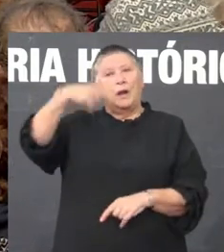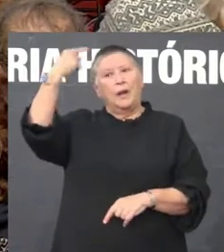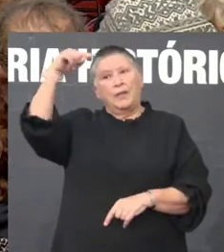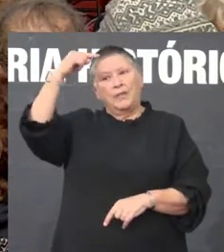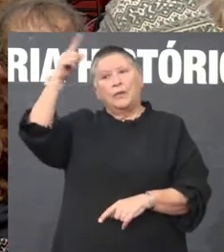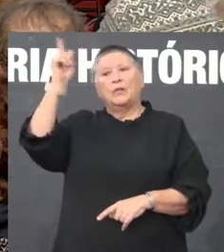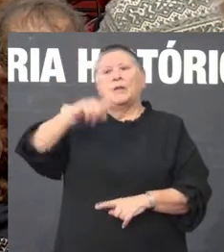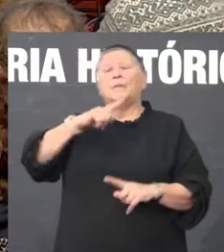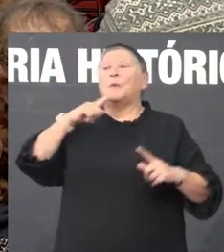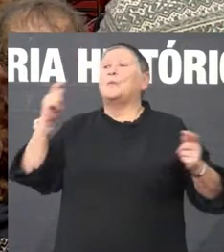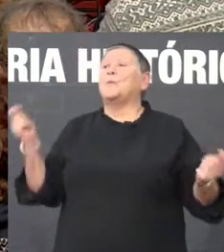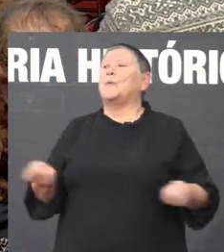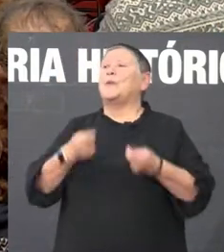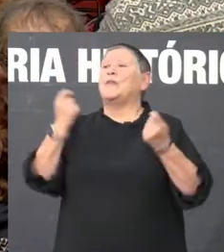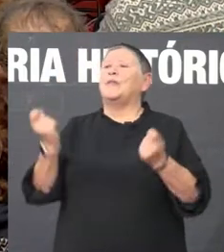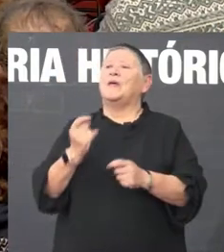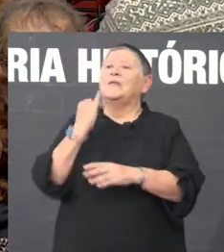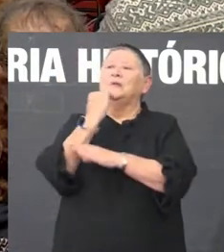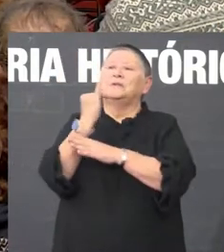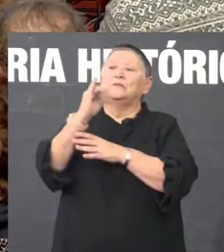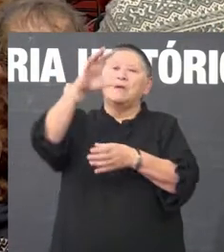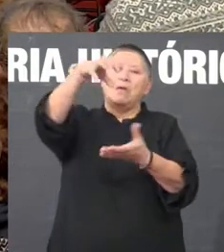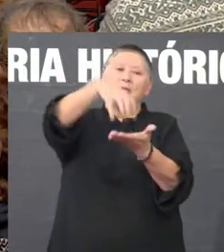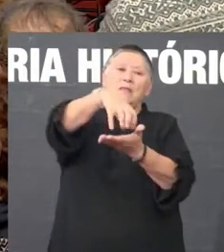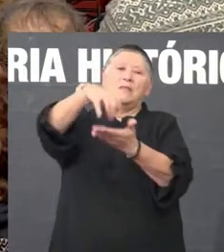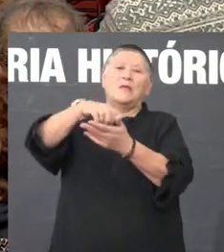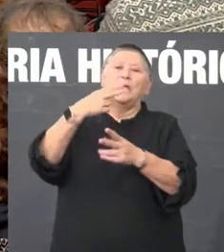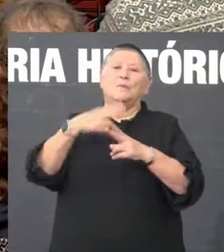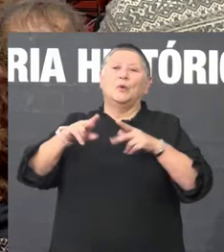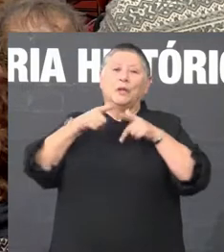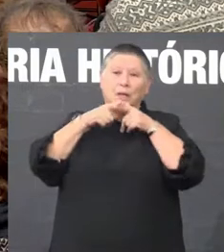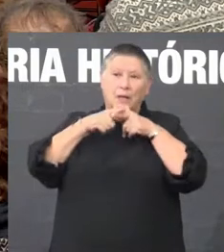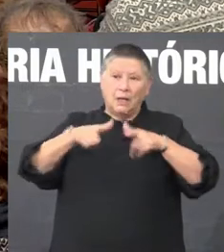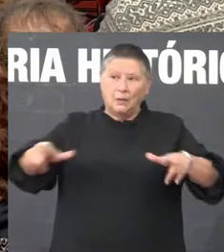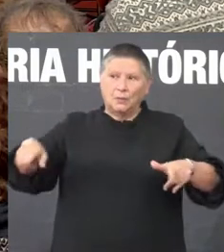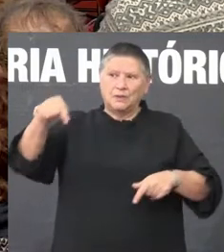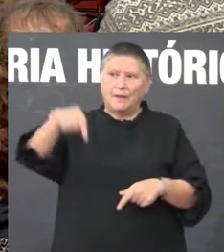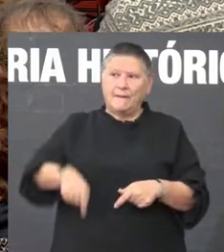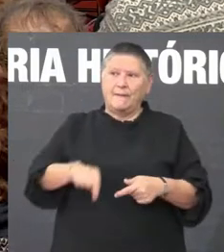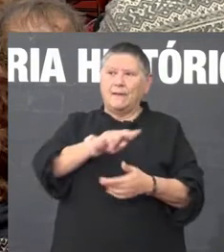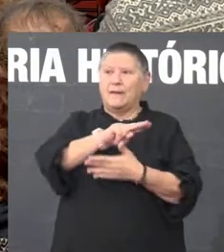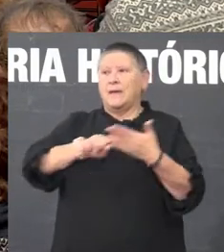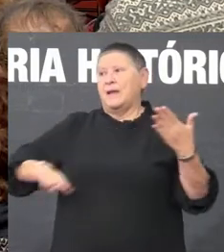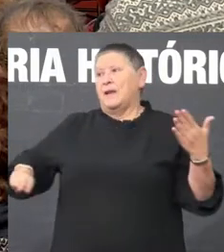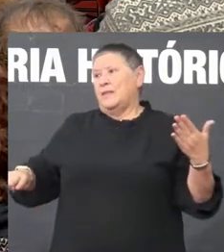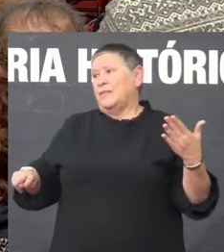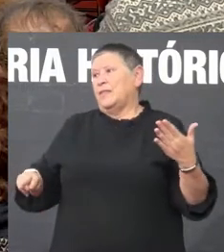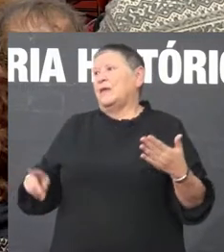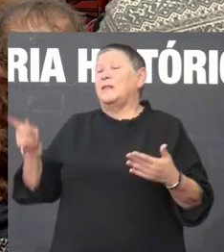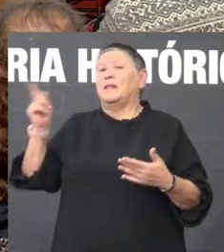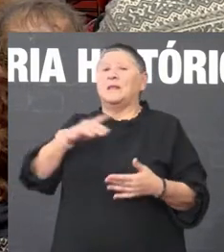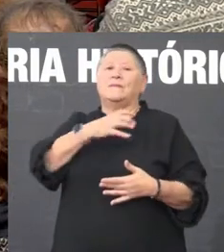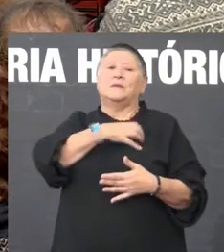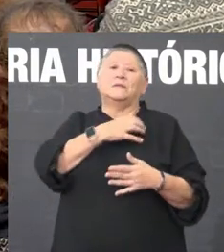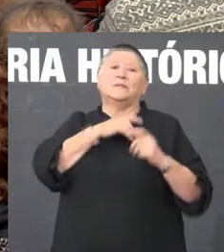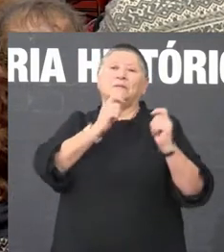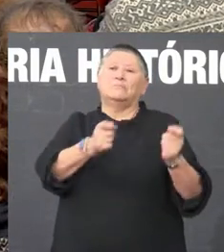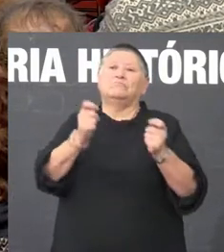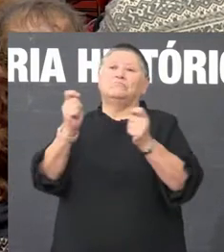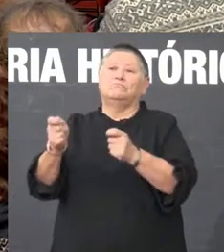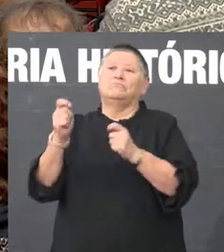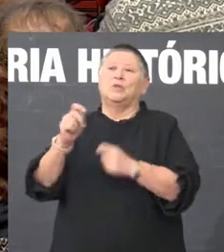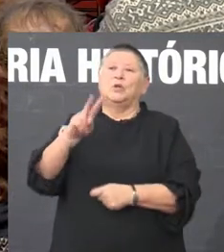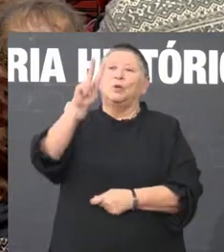a publicidade institucional e a política lingüística na Galiza. Ten, ademais, un mestrado en Estudos Internacionais pola